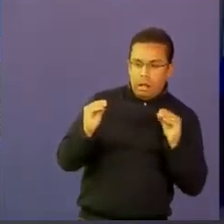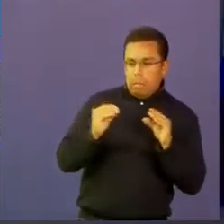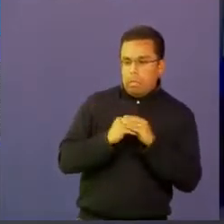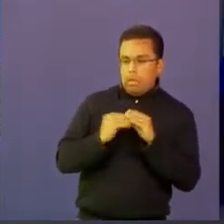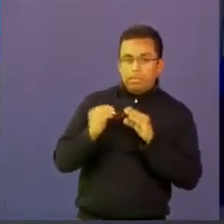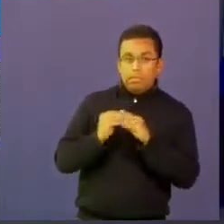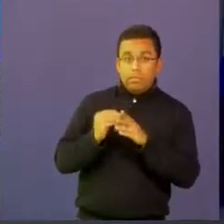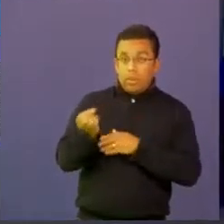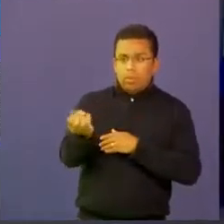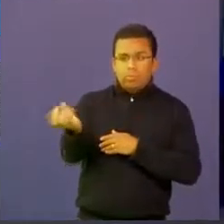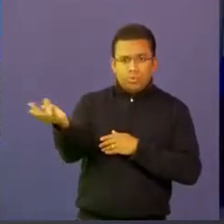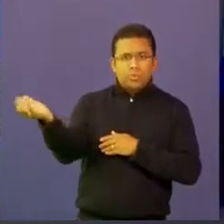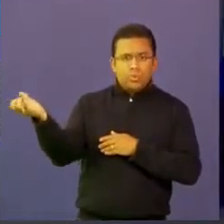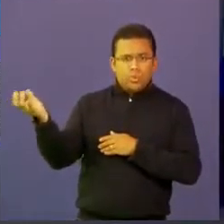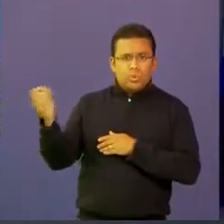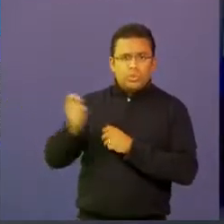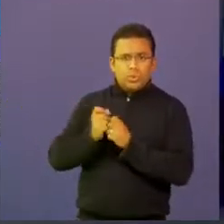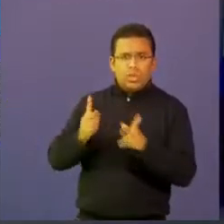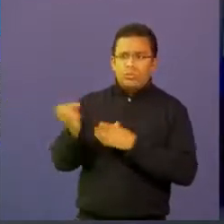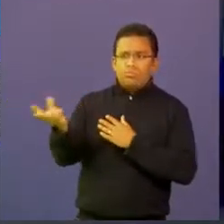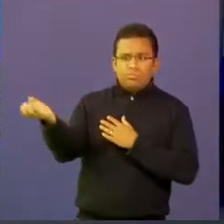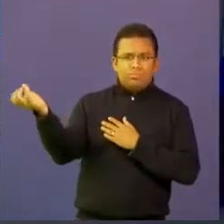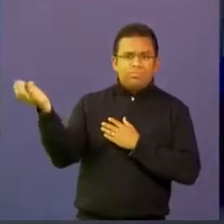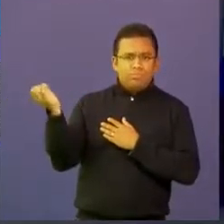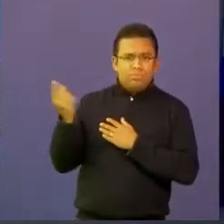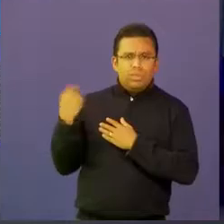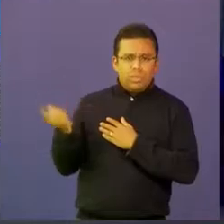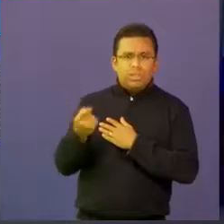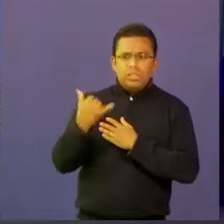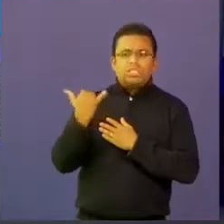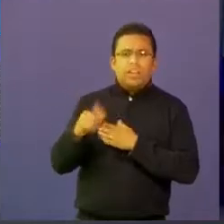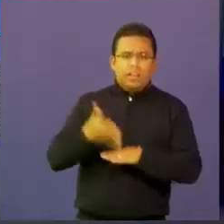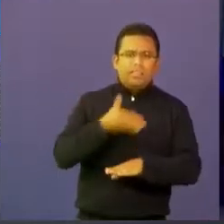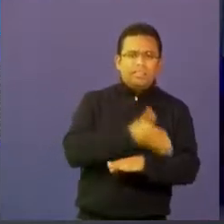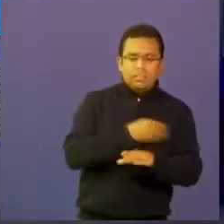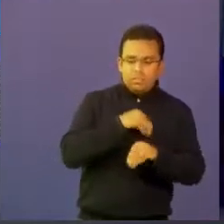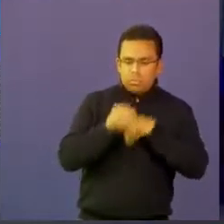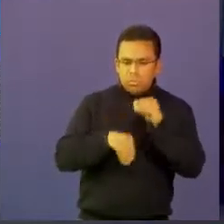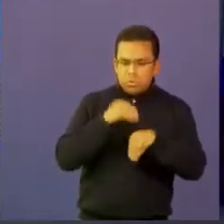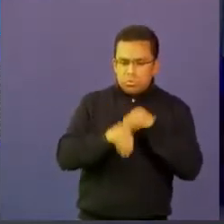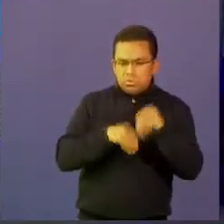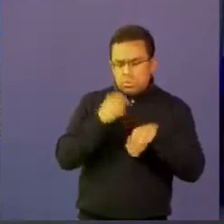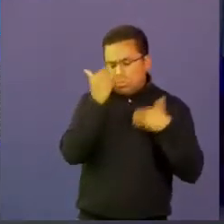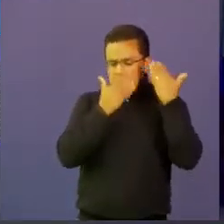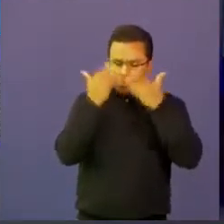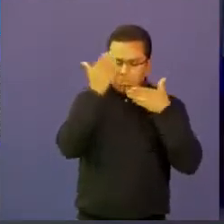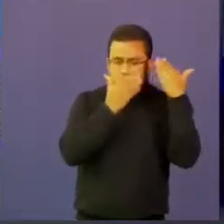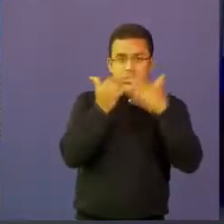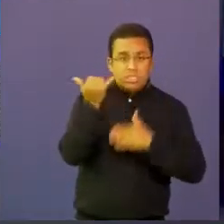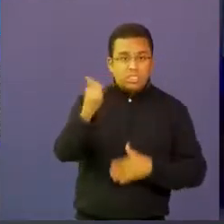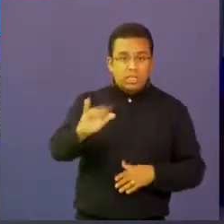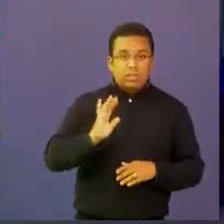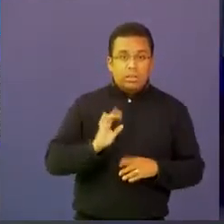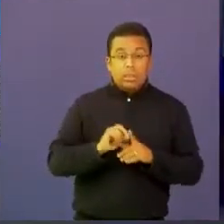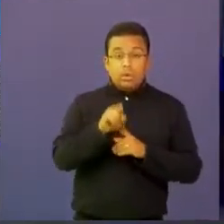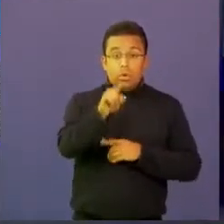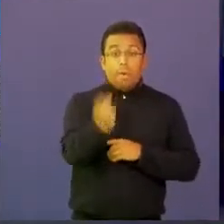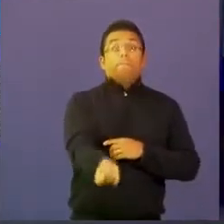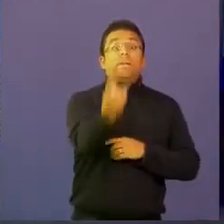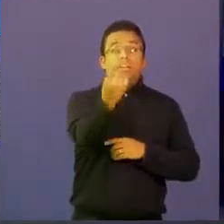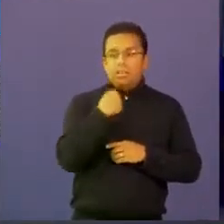que ya la tienen esa periodo ese periodo de adaptación lo tienen pues resuelto pero ustedes de pronto si es la primera